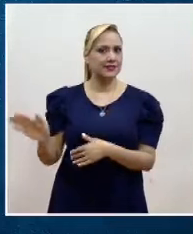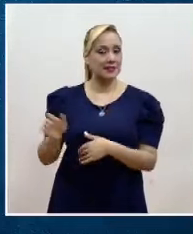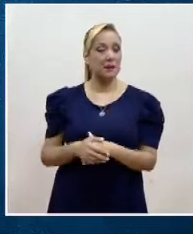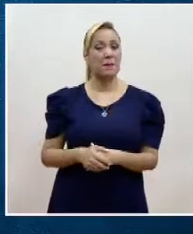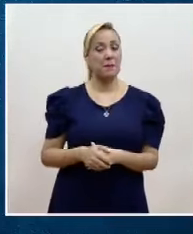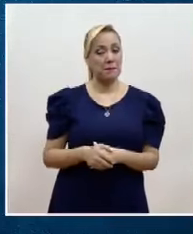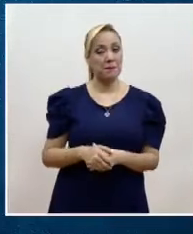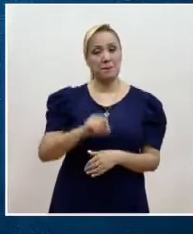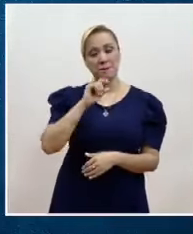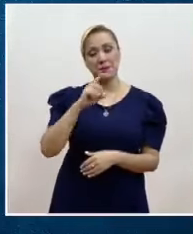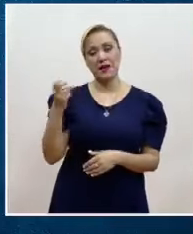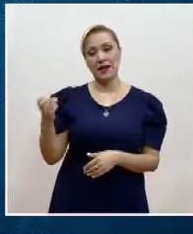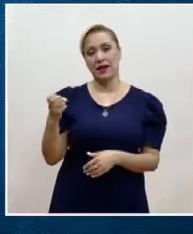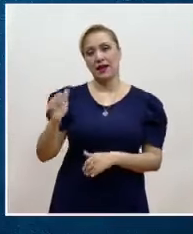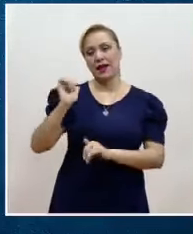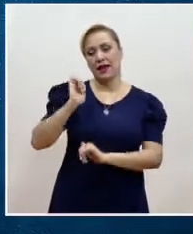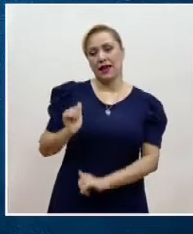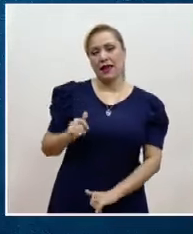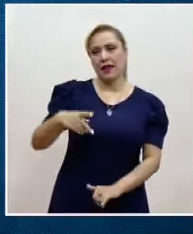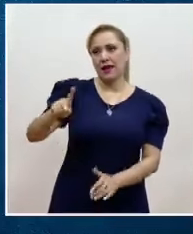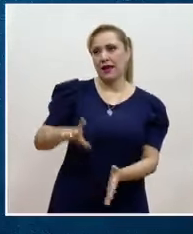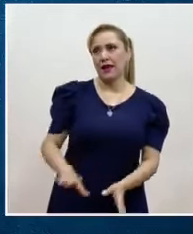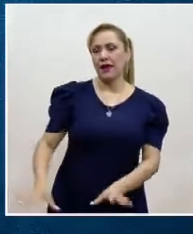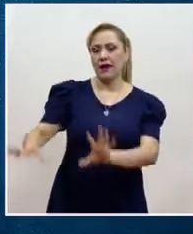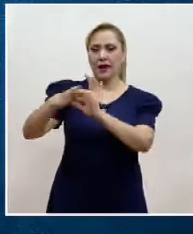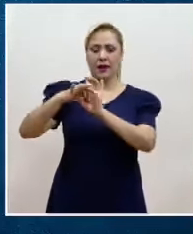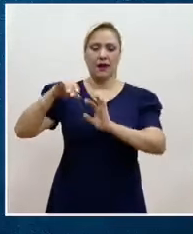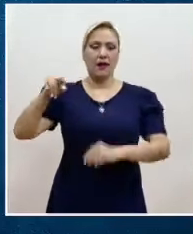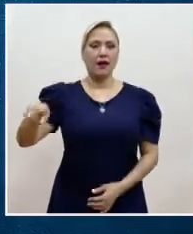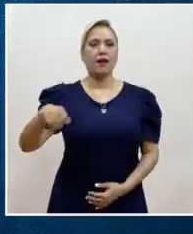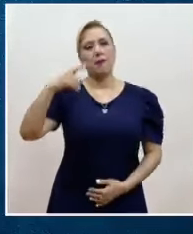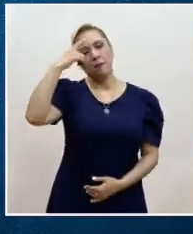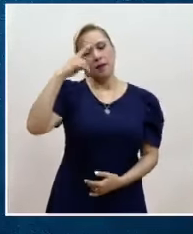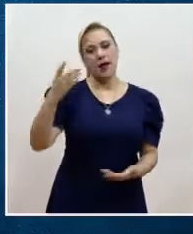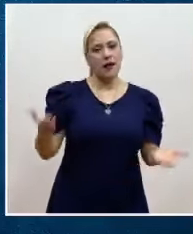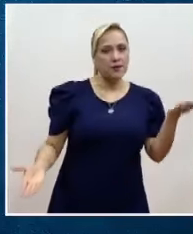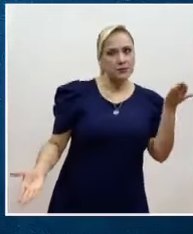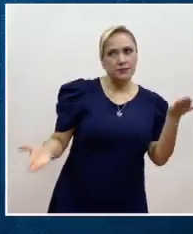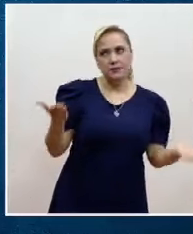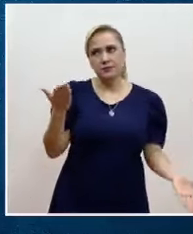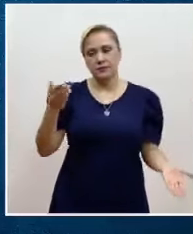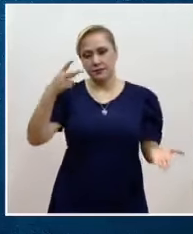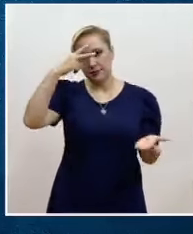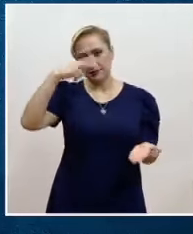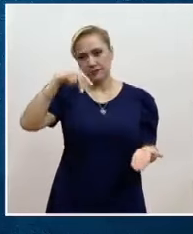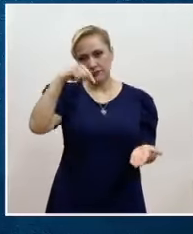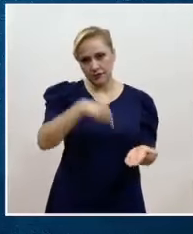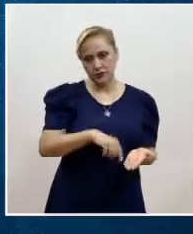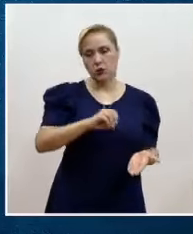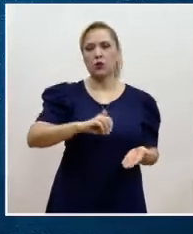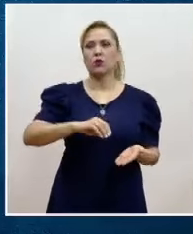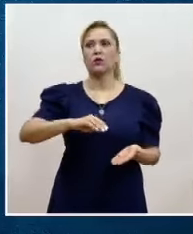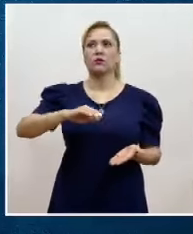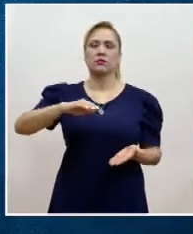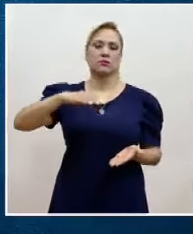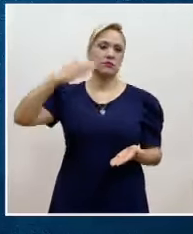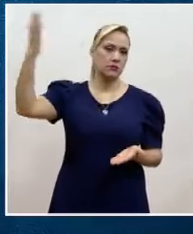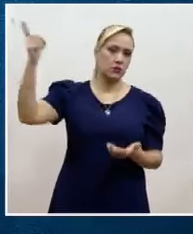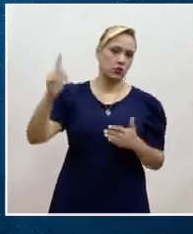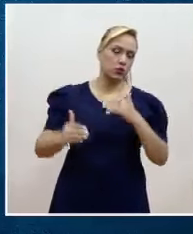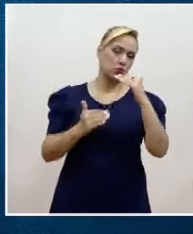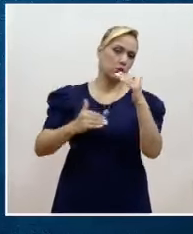este mismo tipo de inteligencia artificial, para comparar, de hecho en México, allá el buscador jurídico de la Suprema Corte de